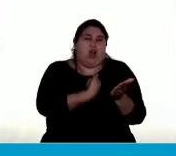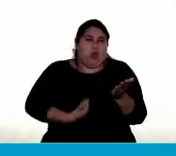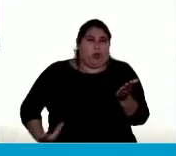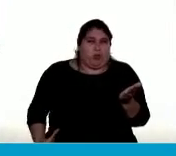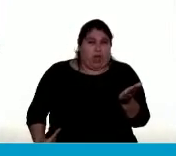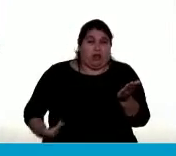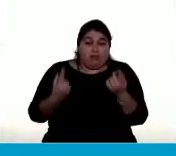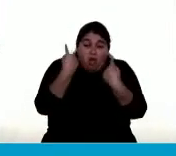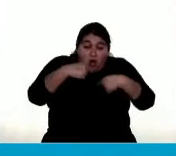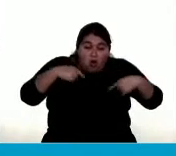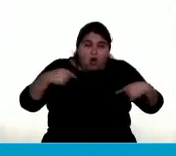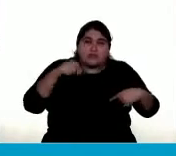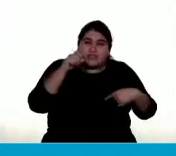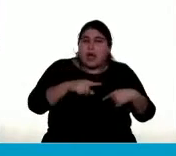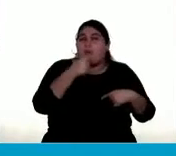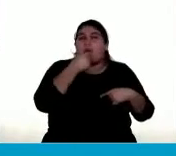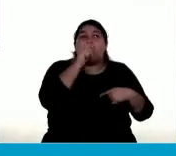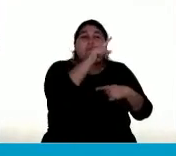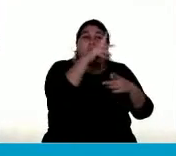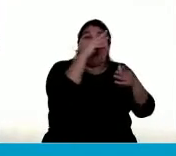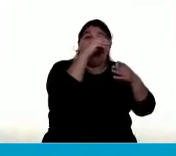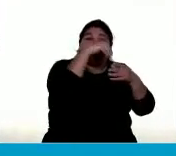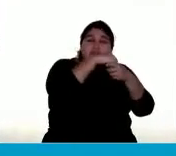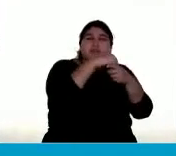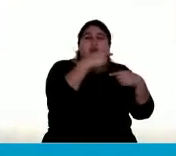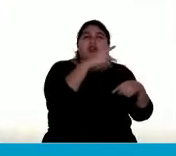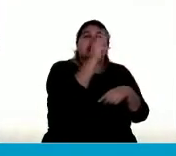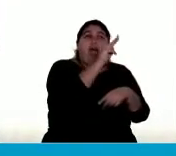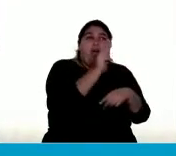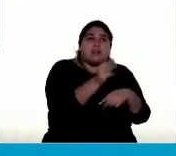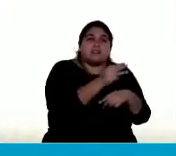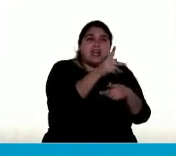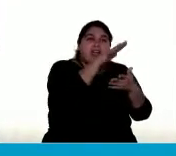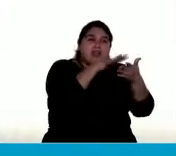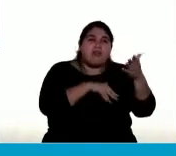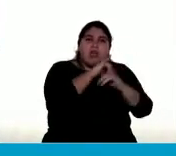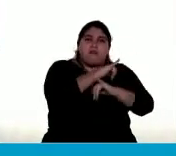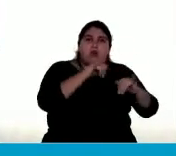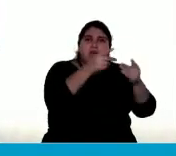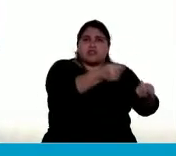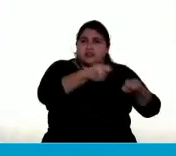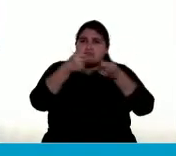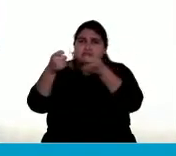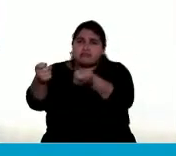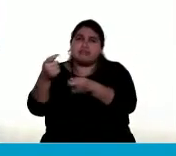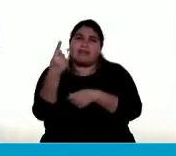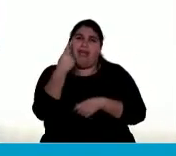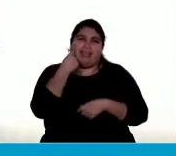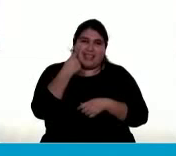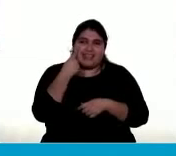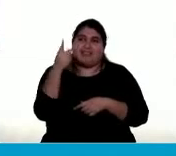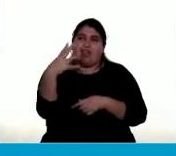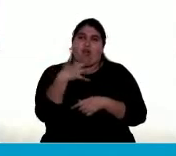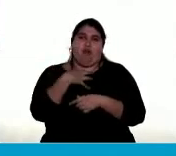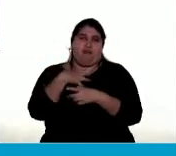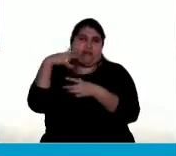de datos del ANSES la puedan tener los intendentes en un marco de confidencialidad. Pero eso sirve para